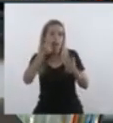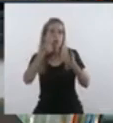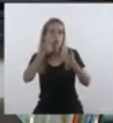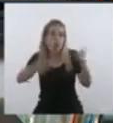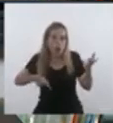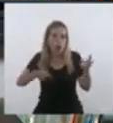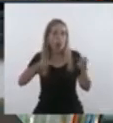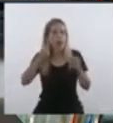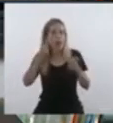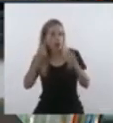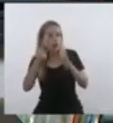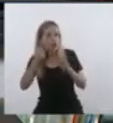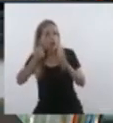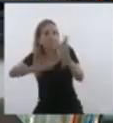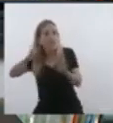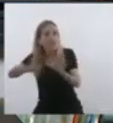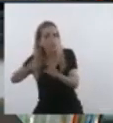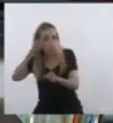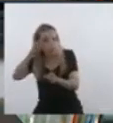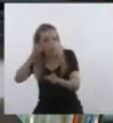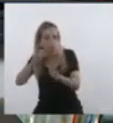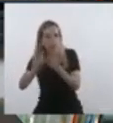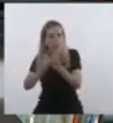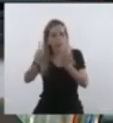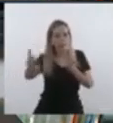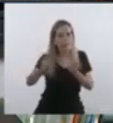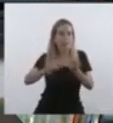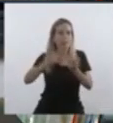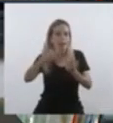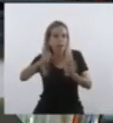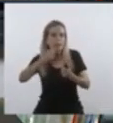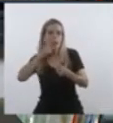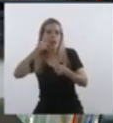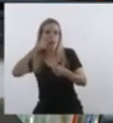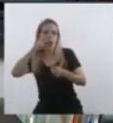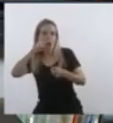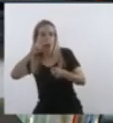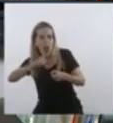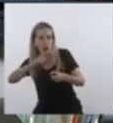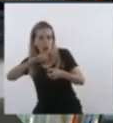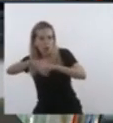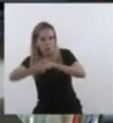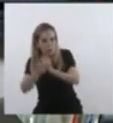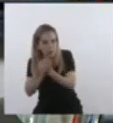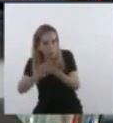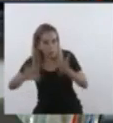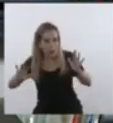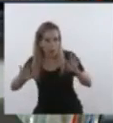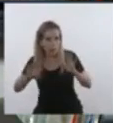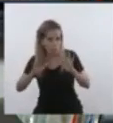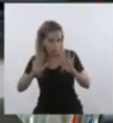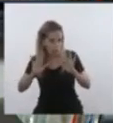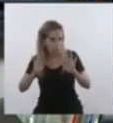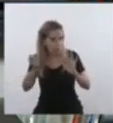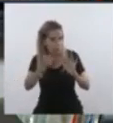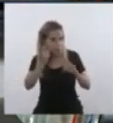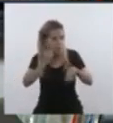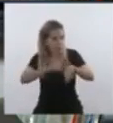con el alcohol y con el cuidado que el momento sanitario nos exige.